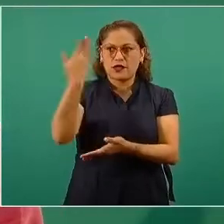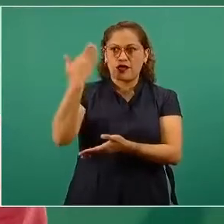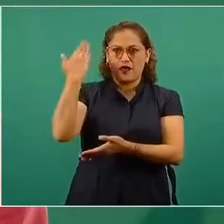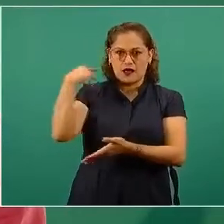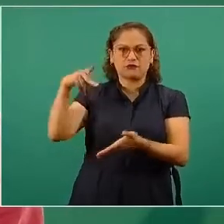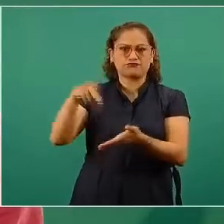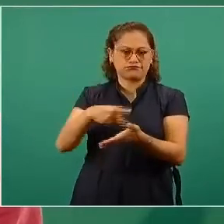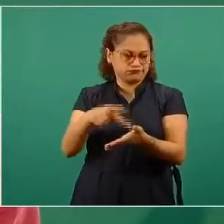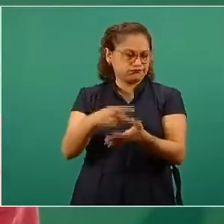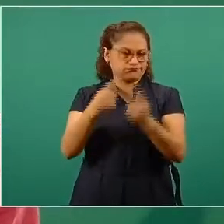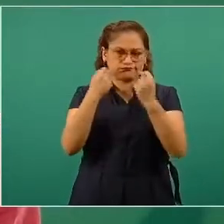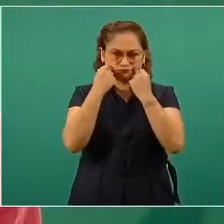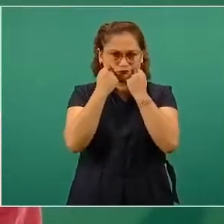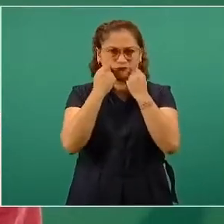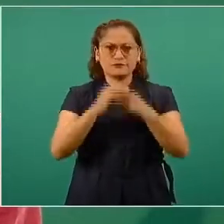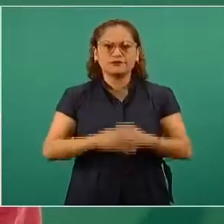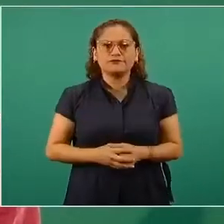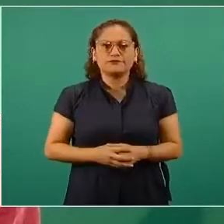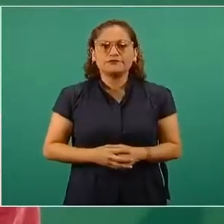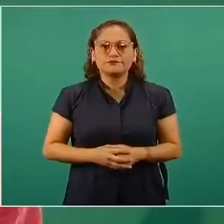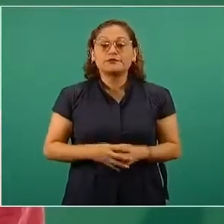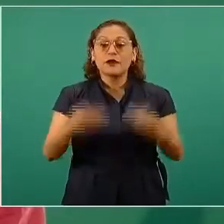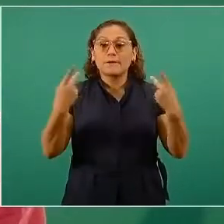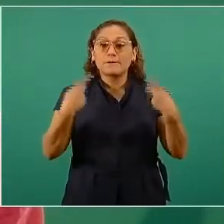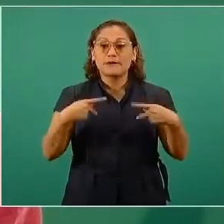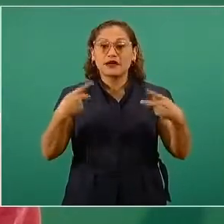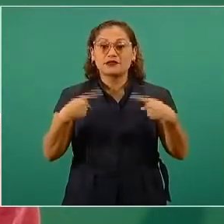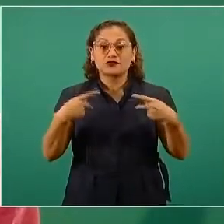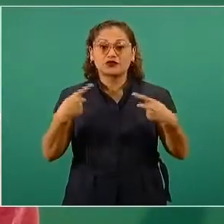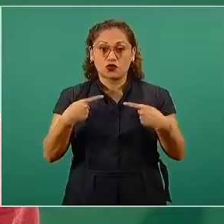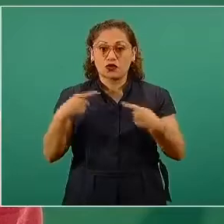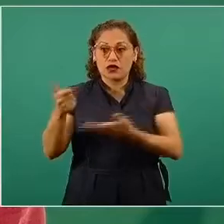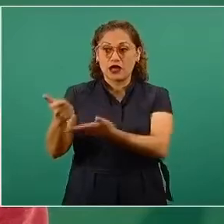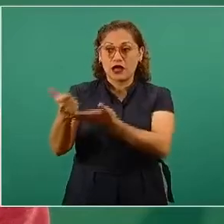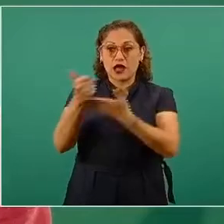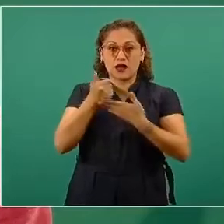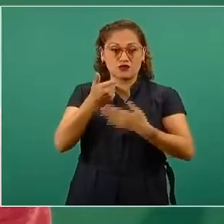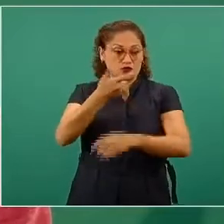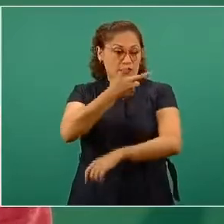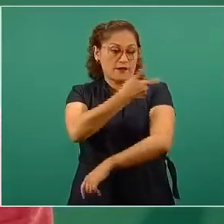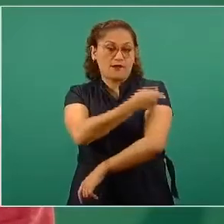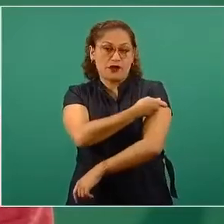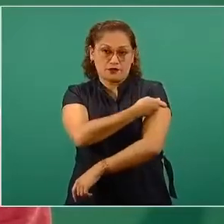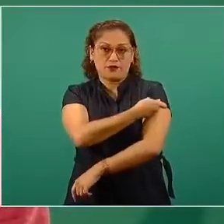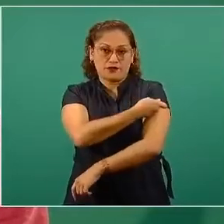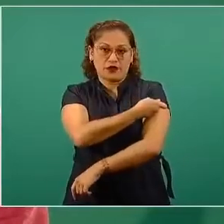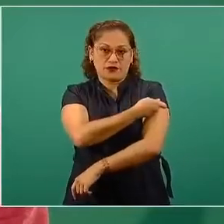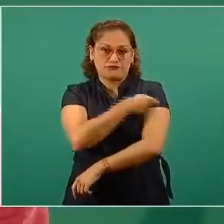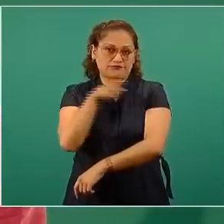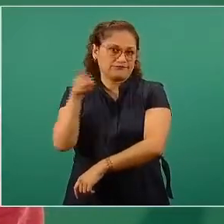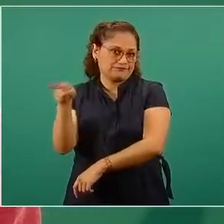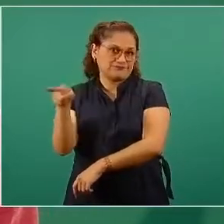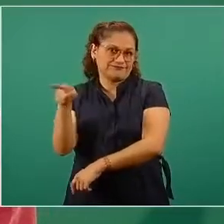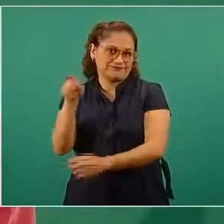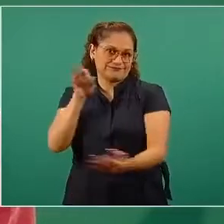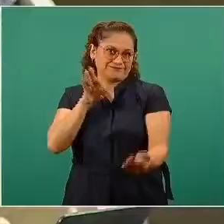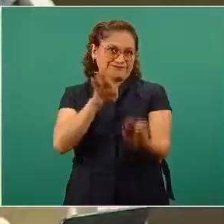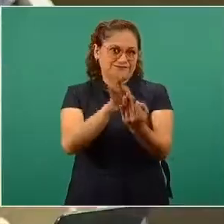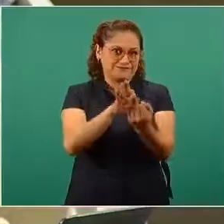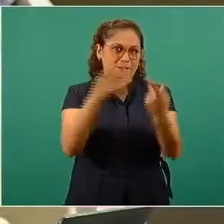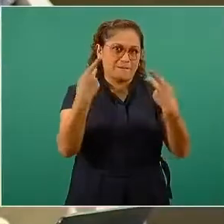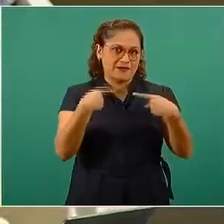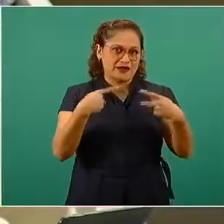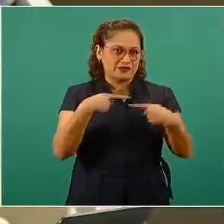ocasiones. Las personas que vacunan están en contacto estrecho con las personas a